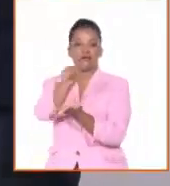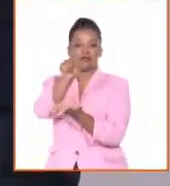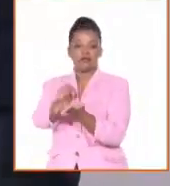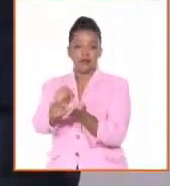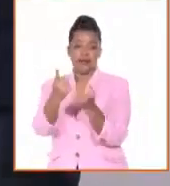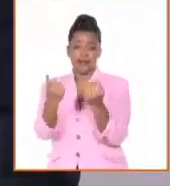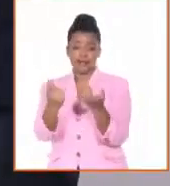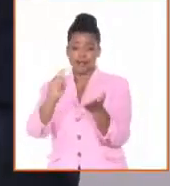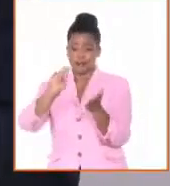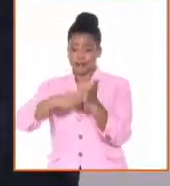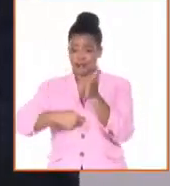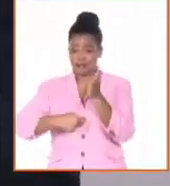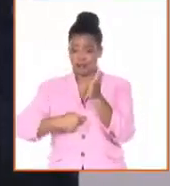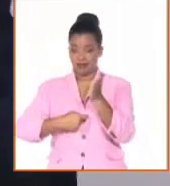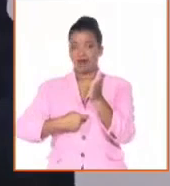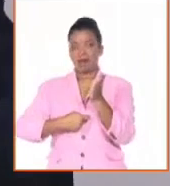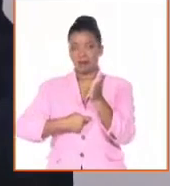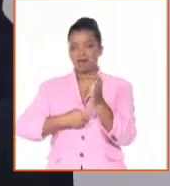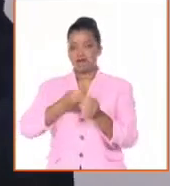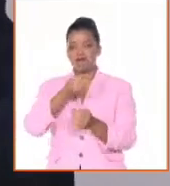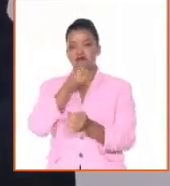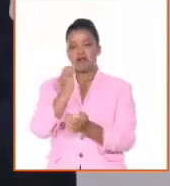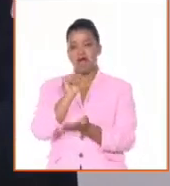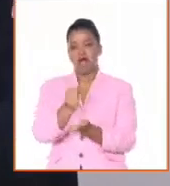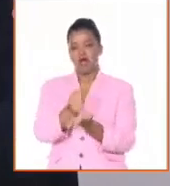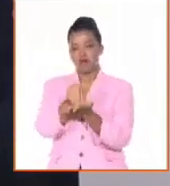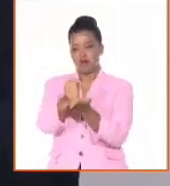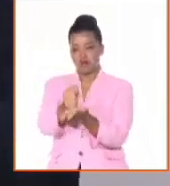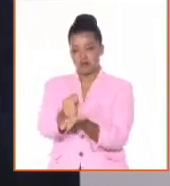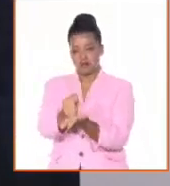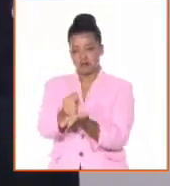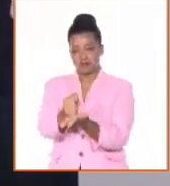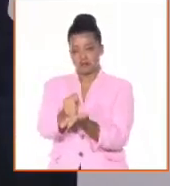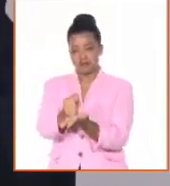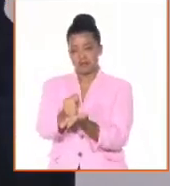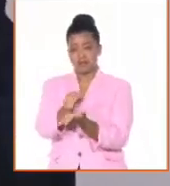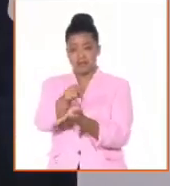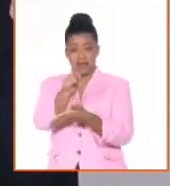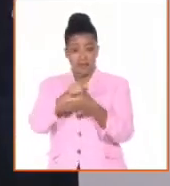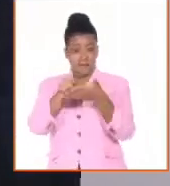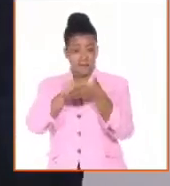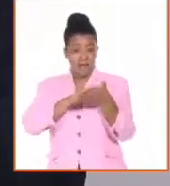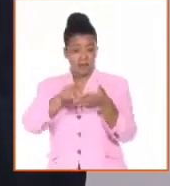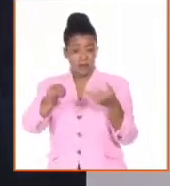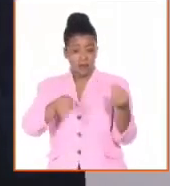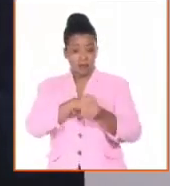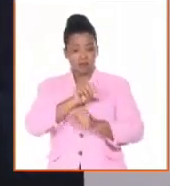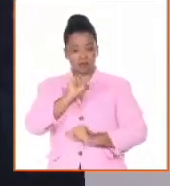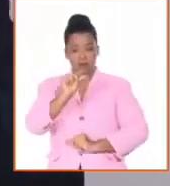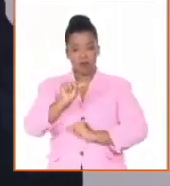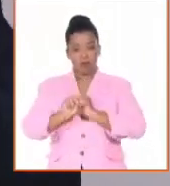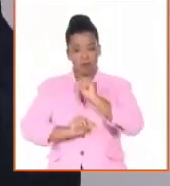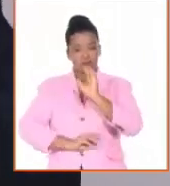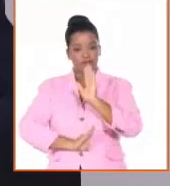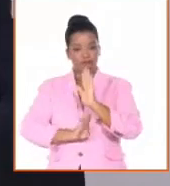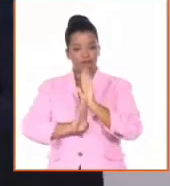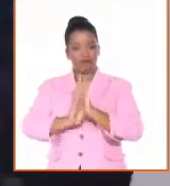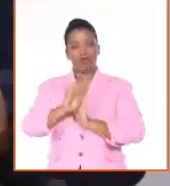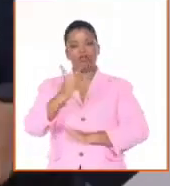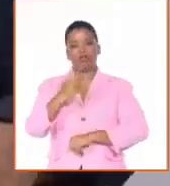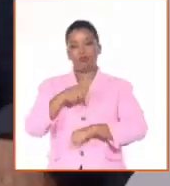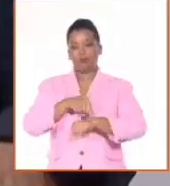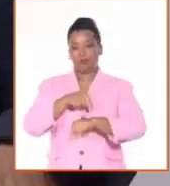la firma digital en el caso que corresponda la estrategia de transformación digital del ministerio podemos decir que van a haber dos momentos